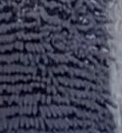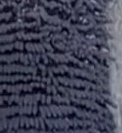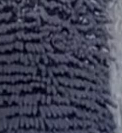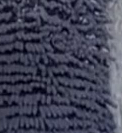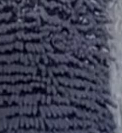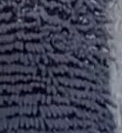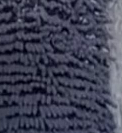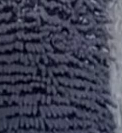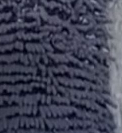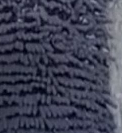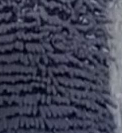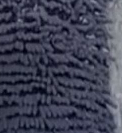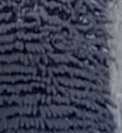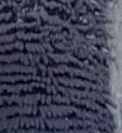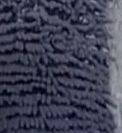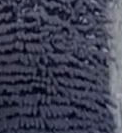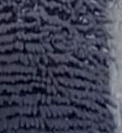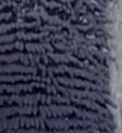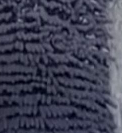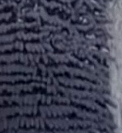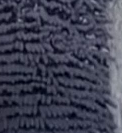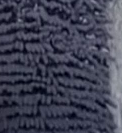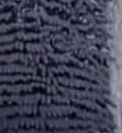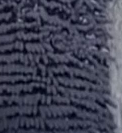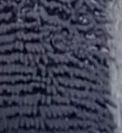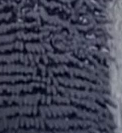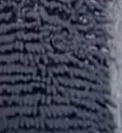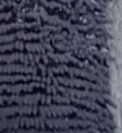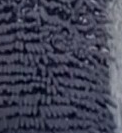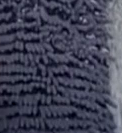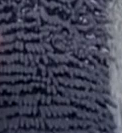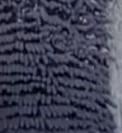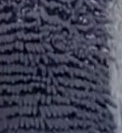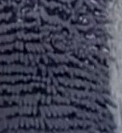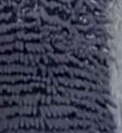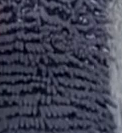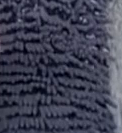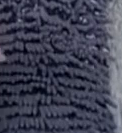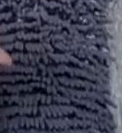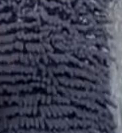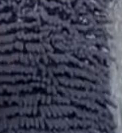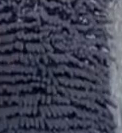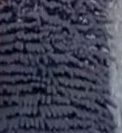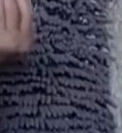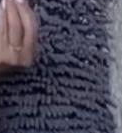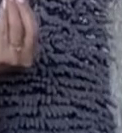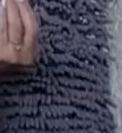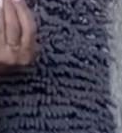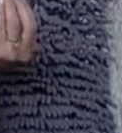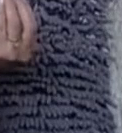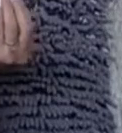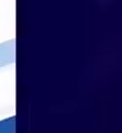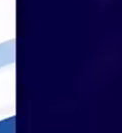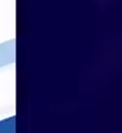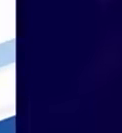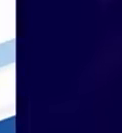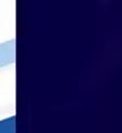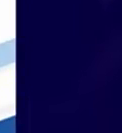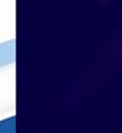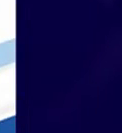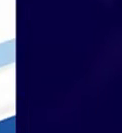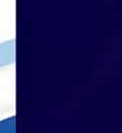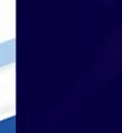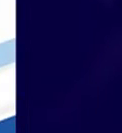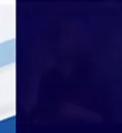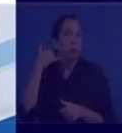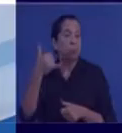Andrea, los algoritmos que se han incluido dentro de Andrea no tienen la respuesta, uno de nuestros ejecutivos estará